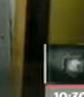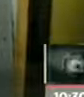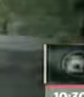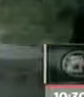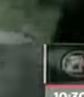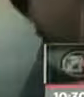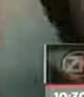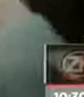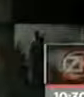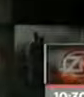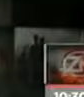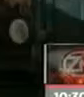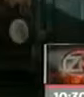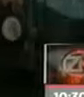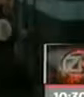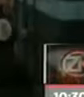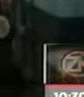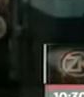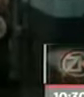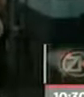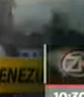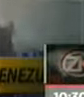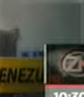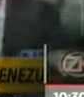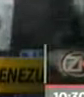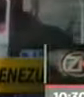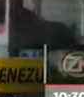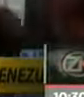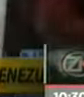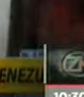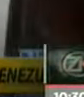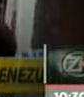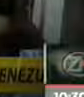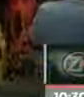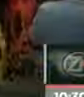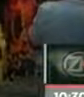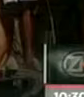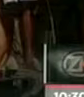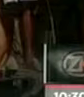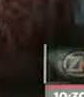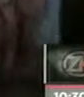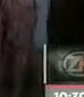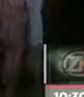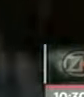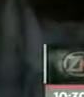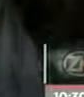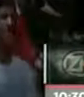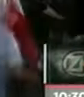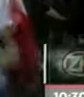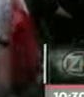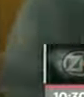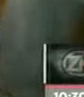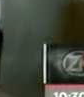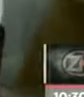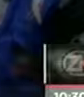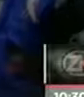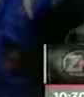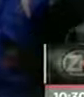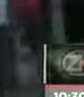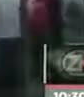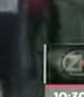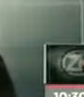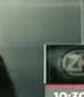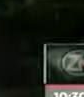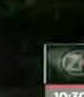estas recrudecen inequívocamente, abriendo escenarios cada vez más peligrosos y sanguinarios. En este video, usted podrá ver los